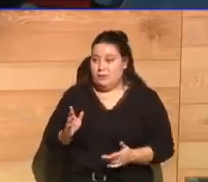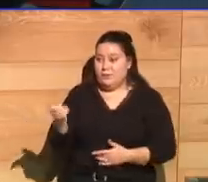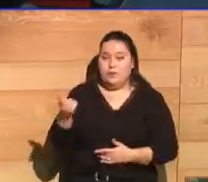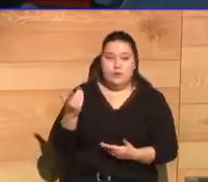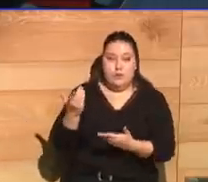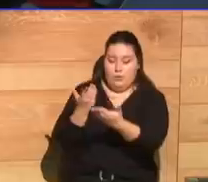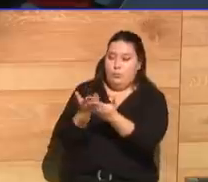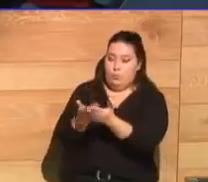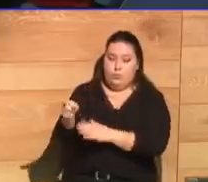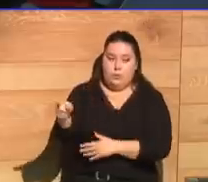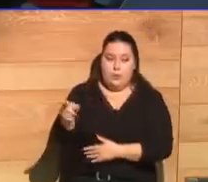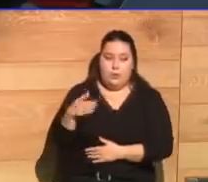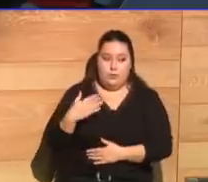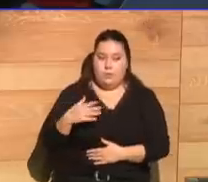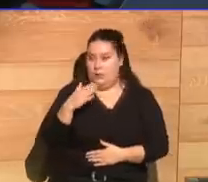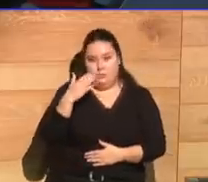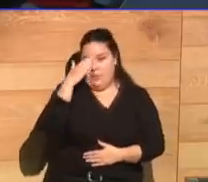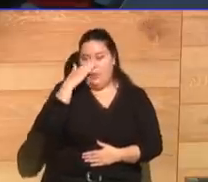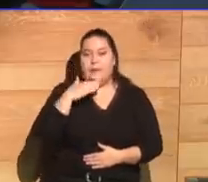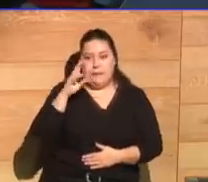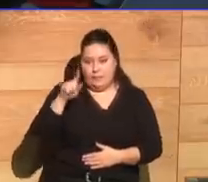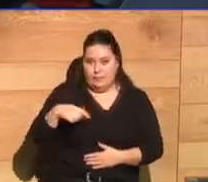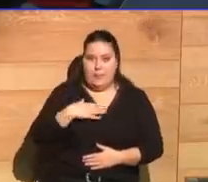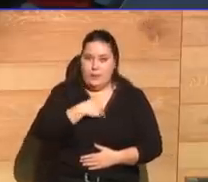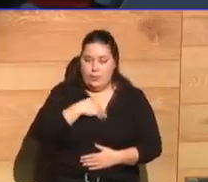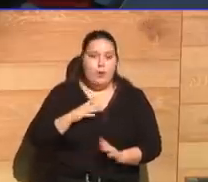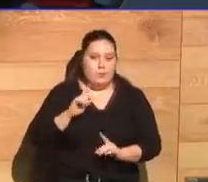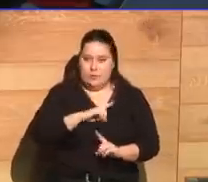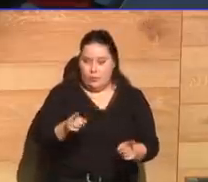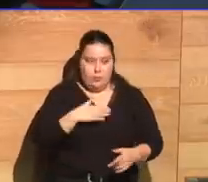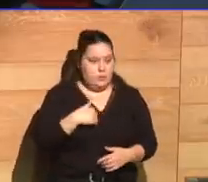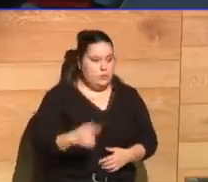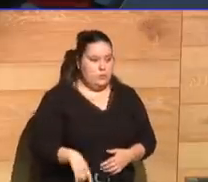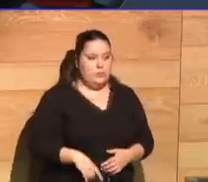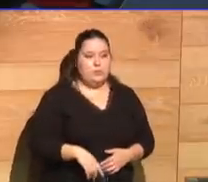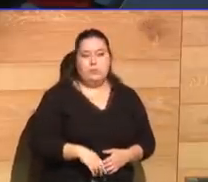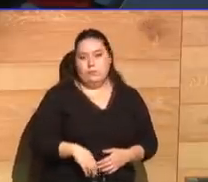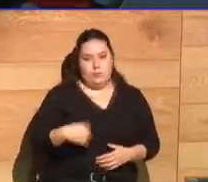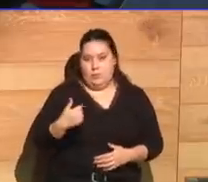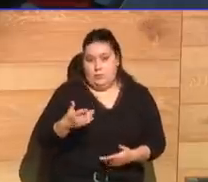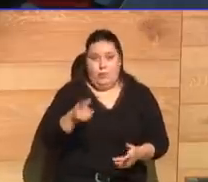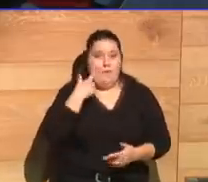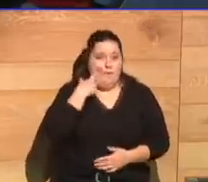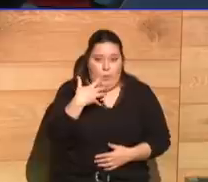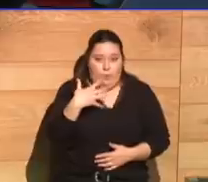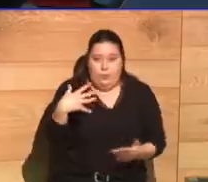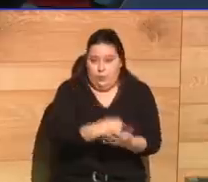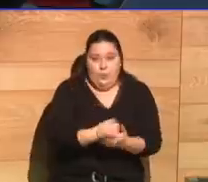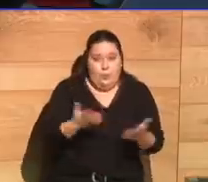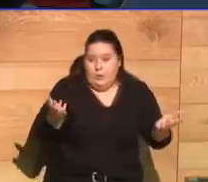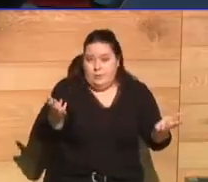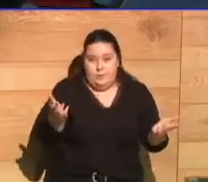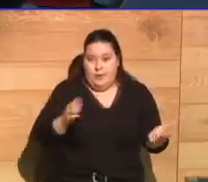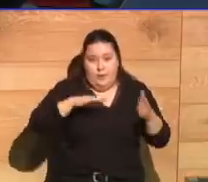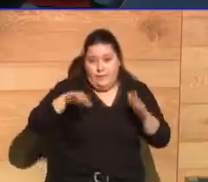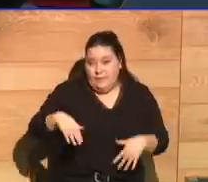quisiera, claro, incluido al padre de Superman. No, claro, estuvo interesado jamás en ninguno. Siempre se ha dicho, Sylvester Stallone, Robert Redford, claro, tiraban a todo, pero eso